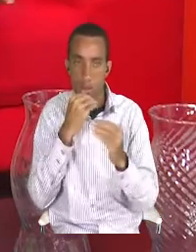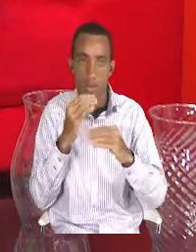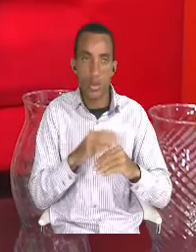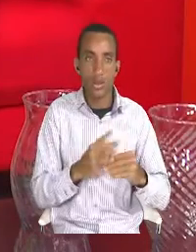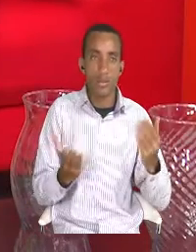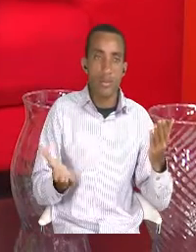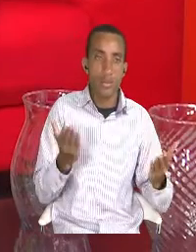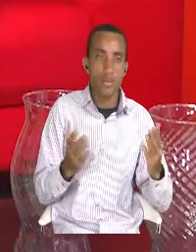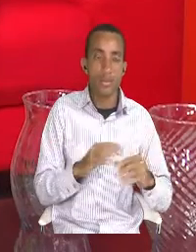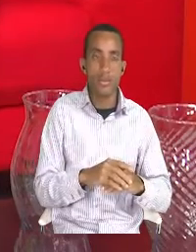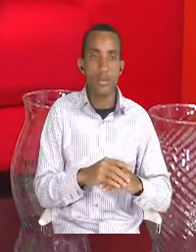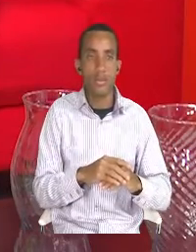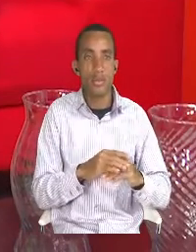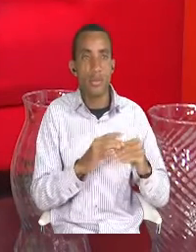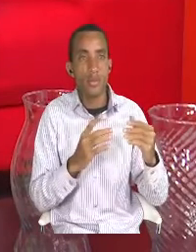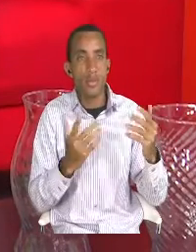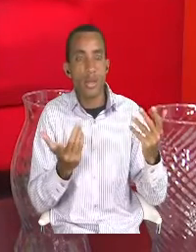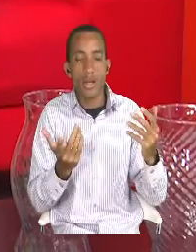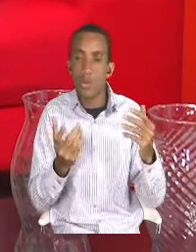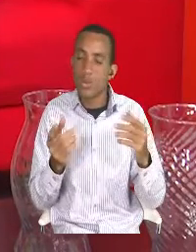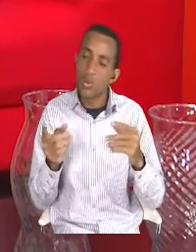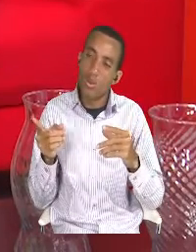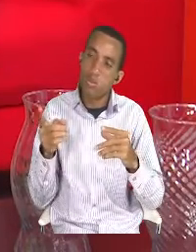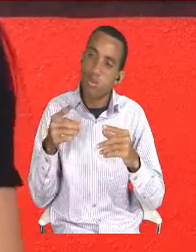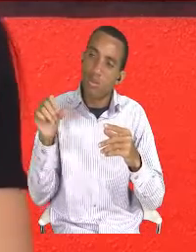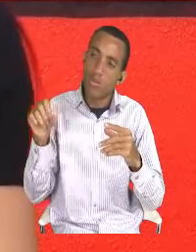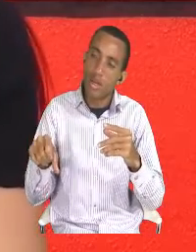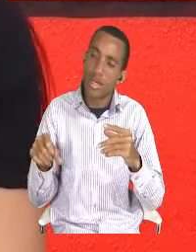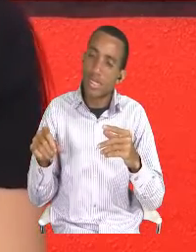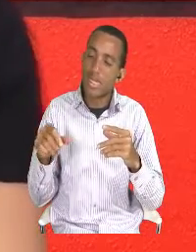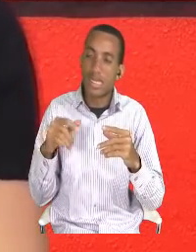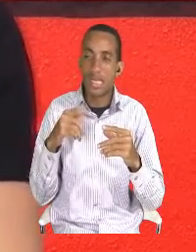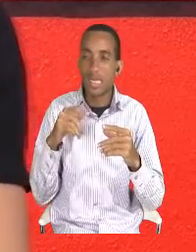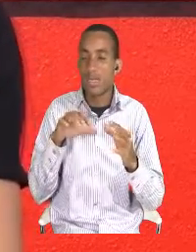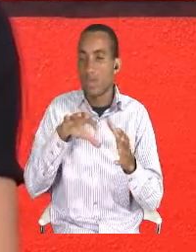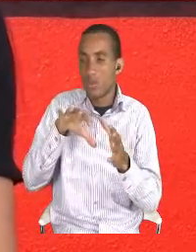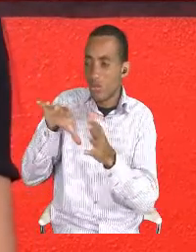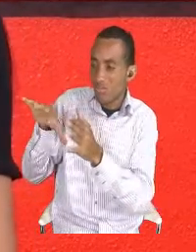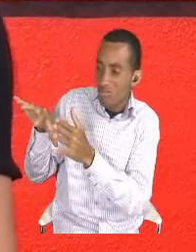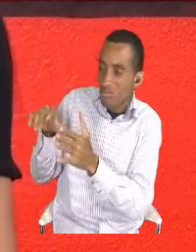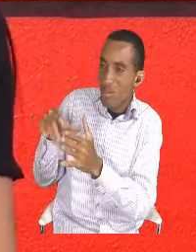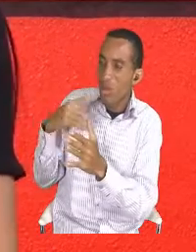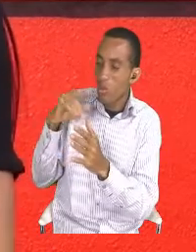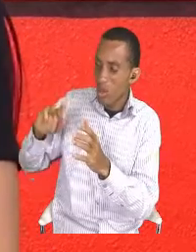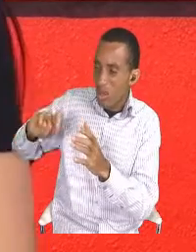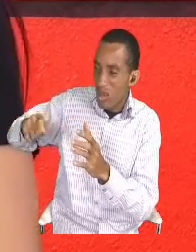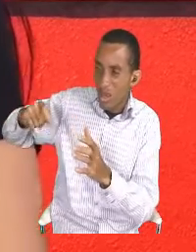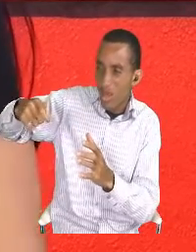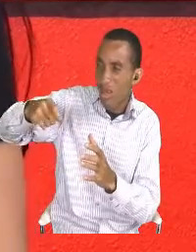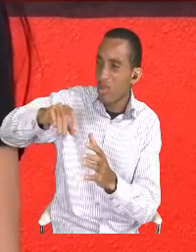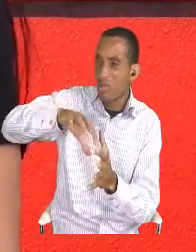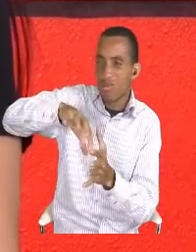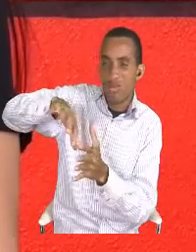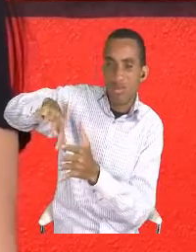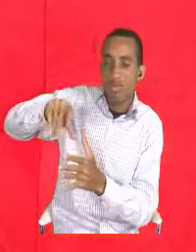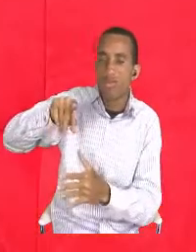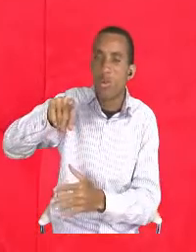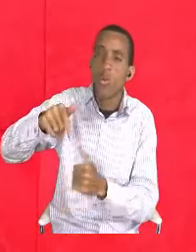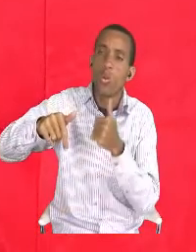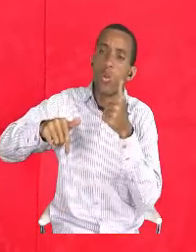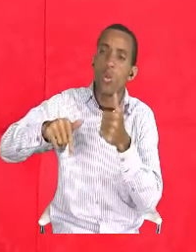la manera de los alimentos un poco malos, como los procesados, cambiarlos por los alimentos buenos. En la naturaleza encontramos de todo tipo de alimentos que